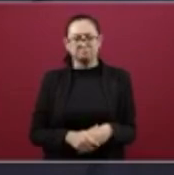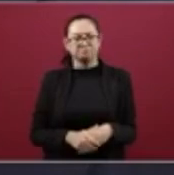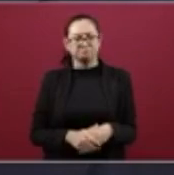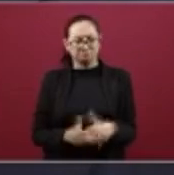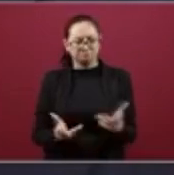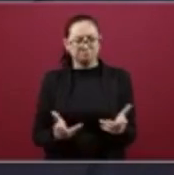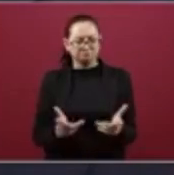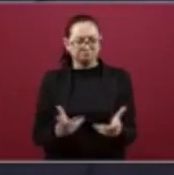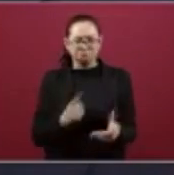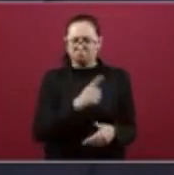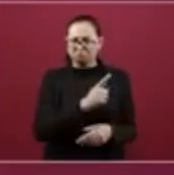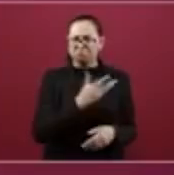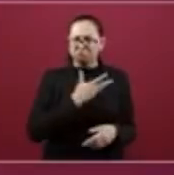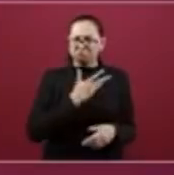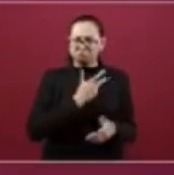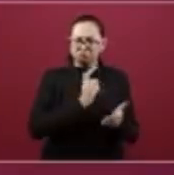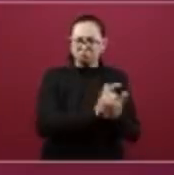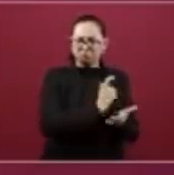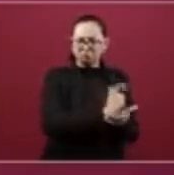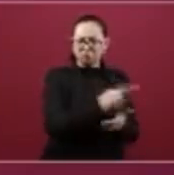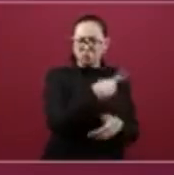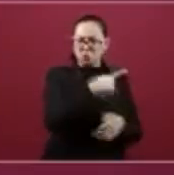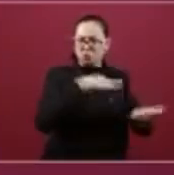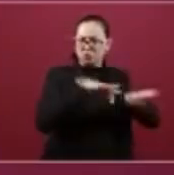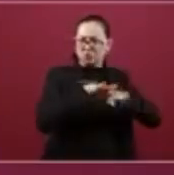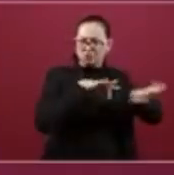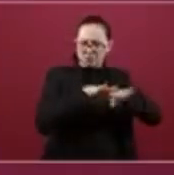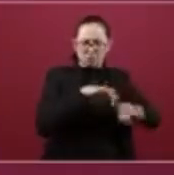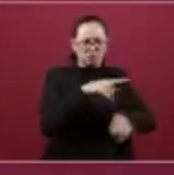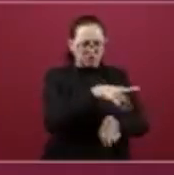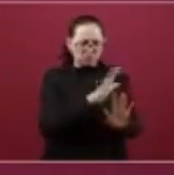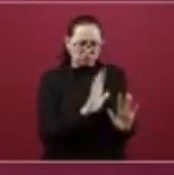ingresos asegurados, pueden